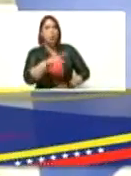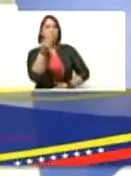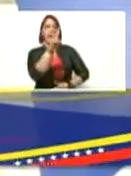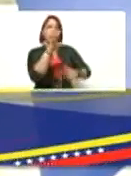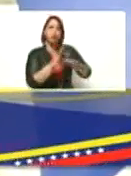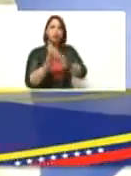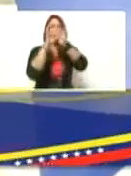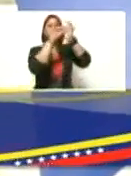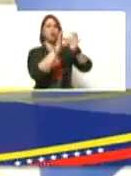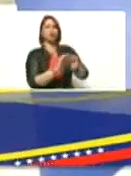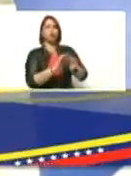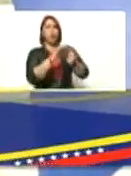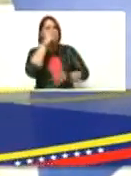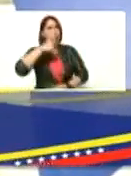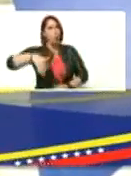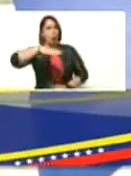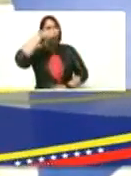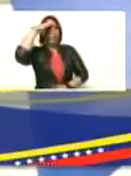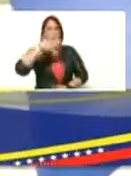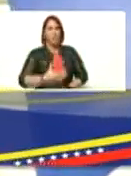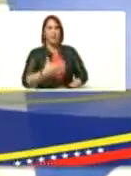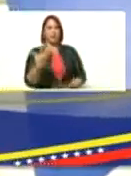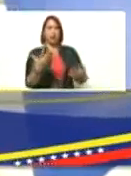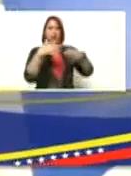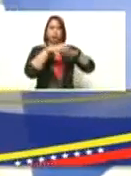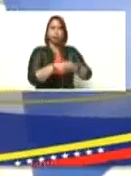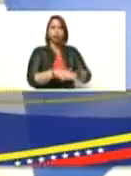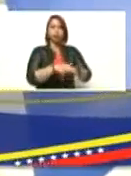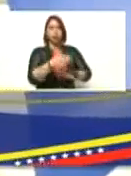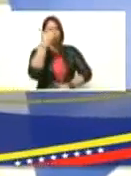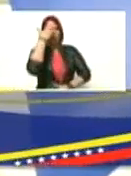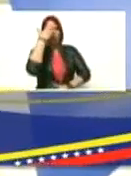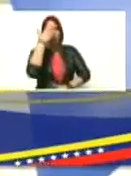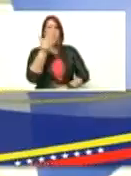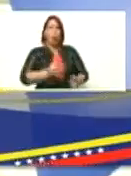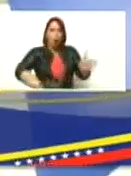unión cívico-militar supo restituir el proceso